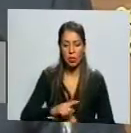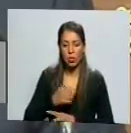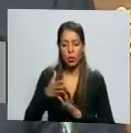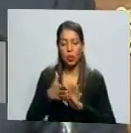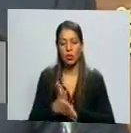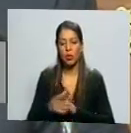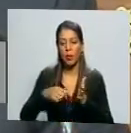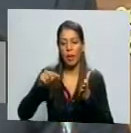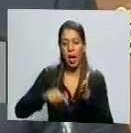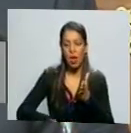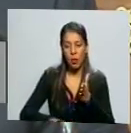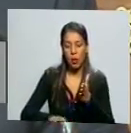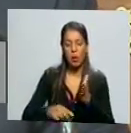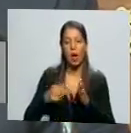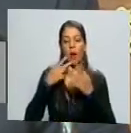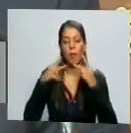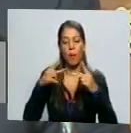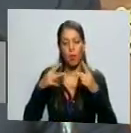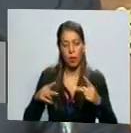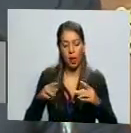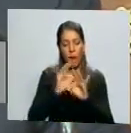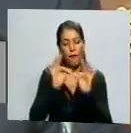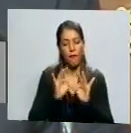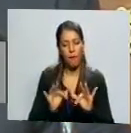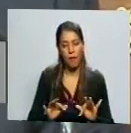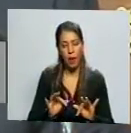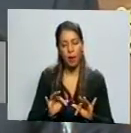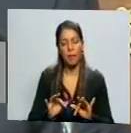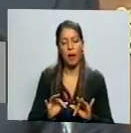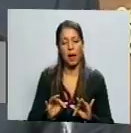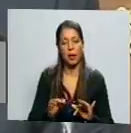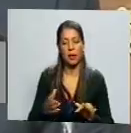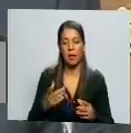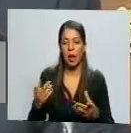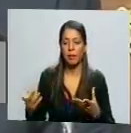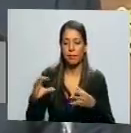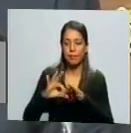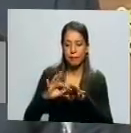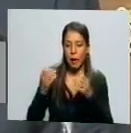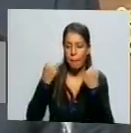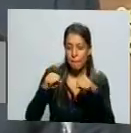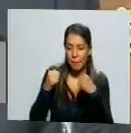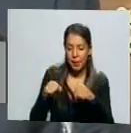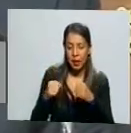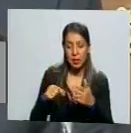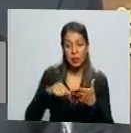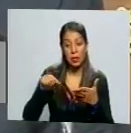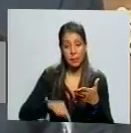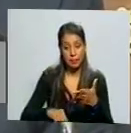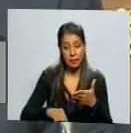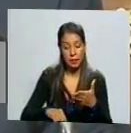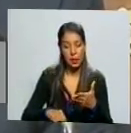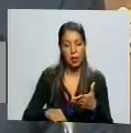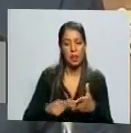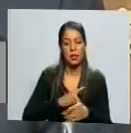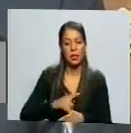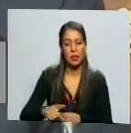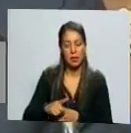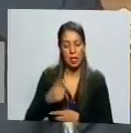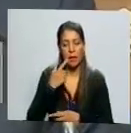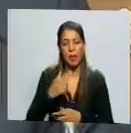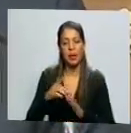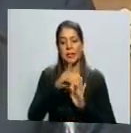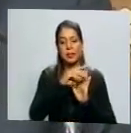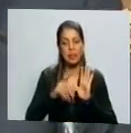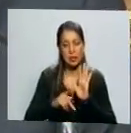la contratación pública, así como los mecanismos de implementación directa de esto, oigan, deberán contener